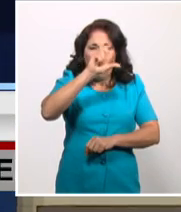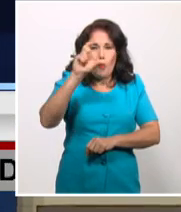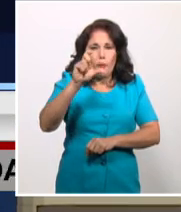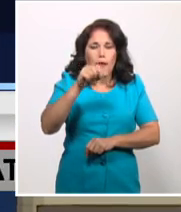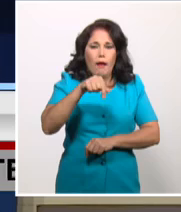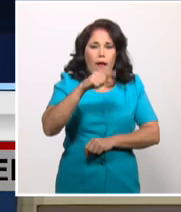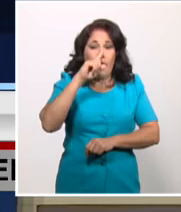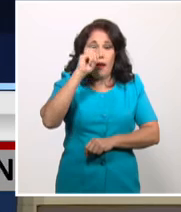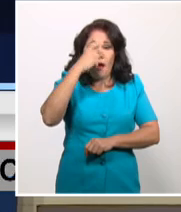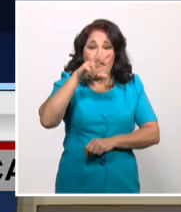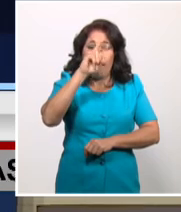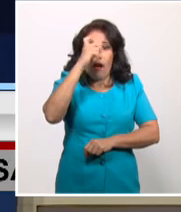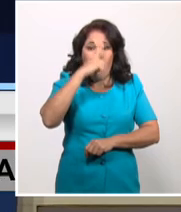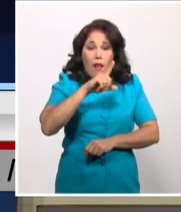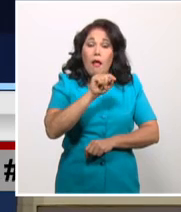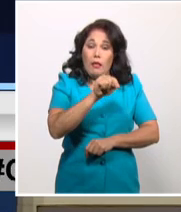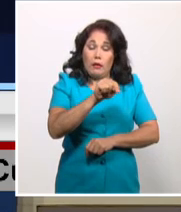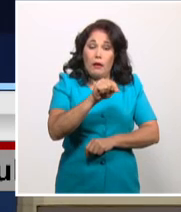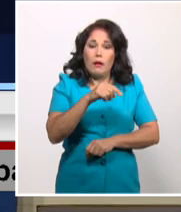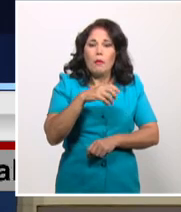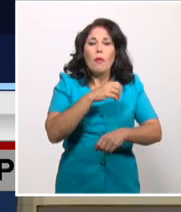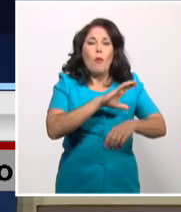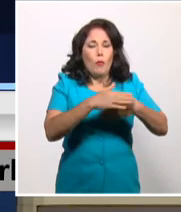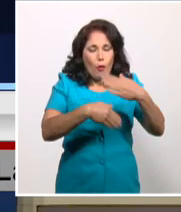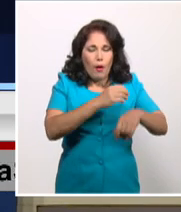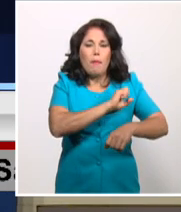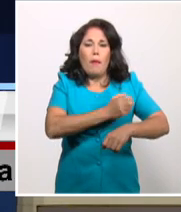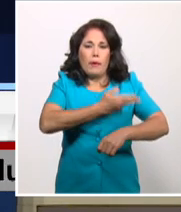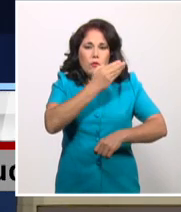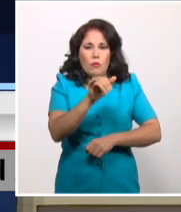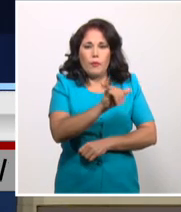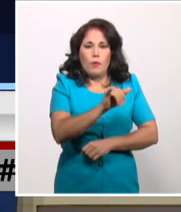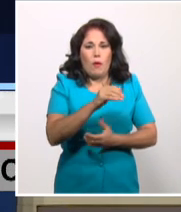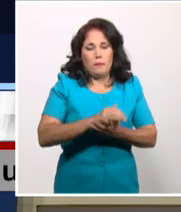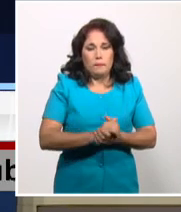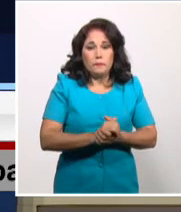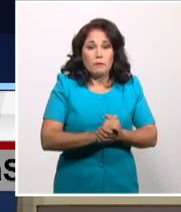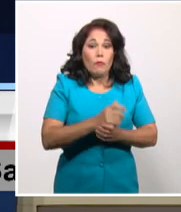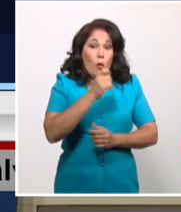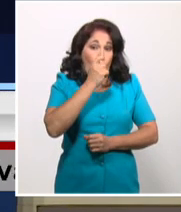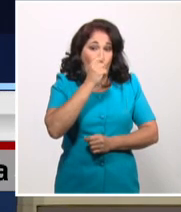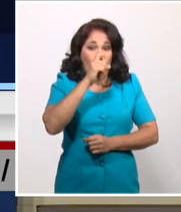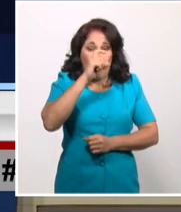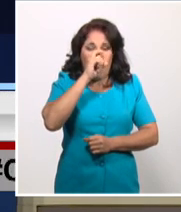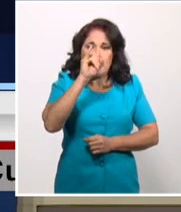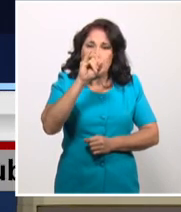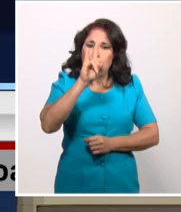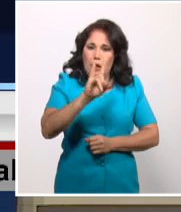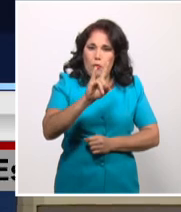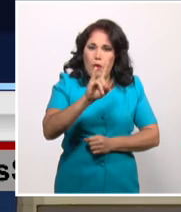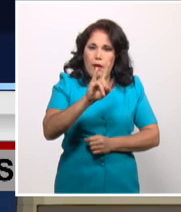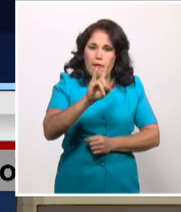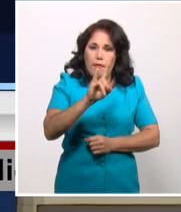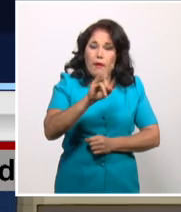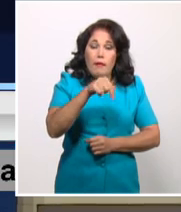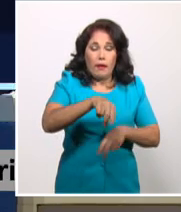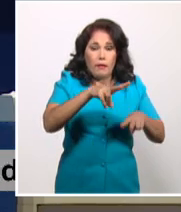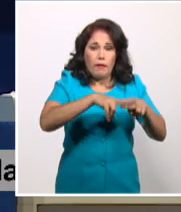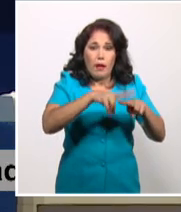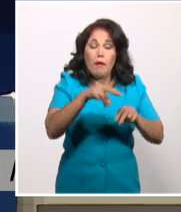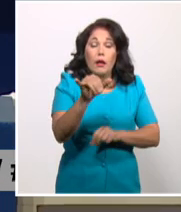Hospital Naval, con antecedentes de hipertensión arterial. Está el paciente de 69 años, de aquí de La